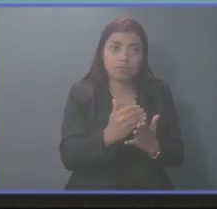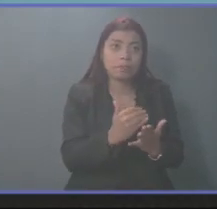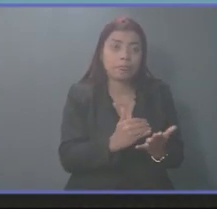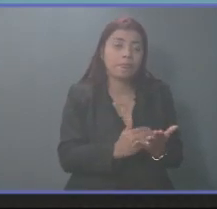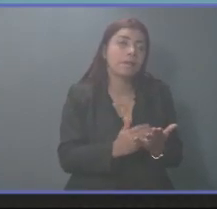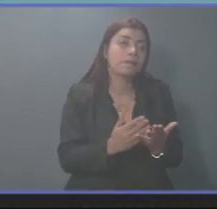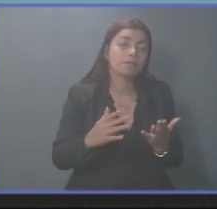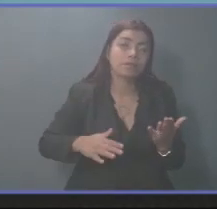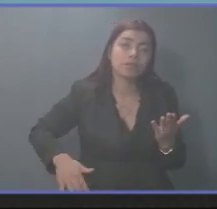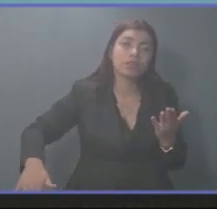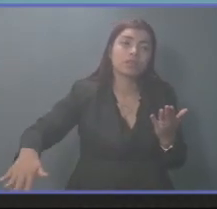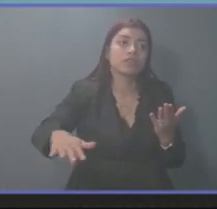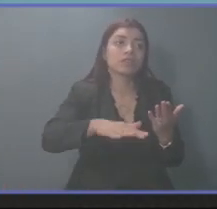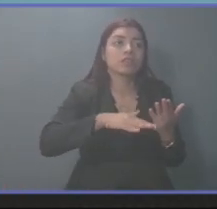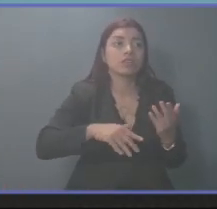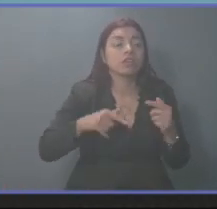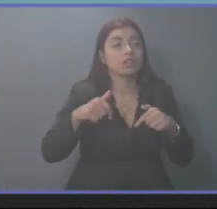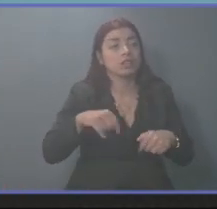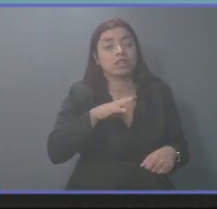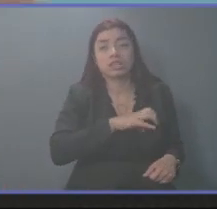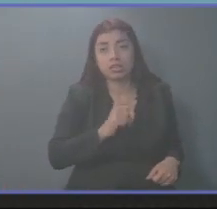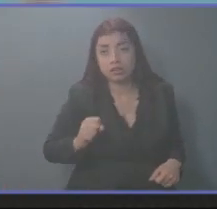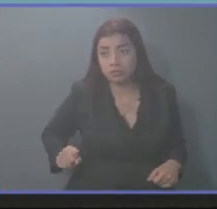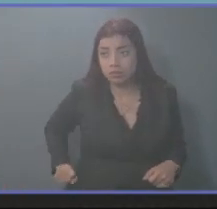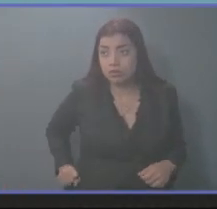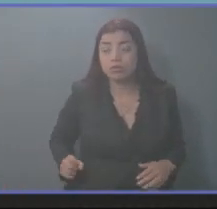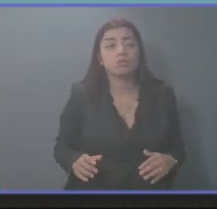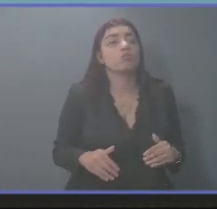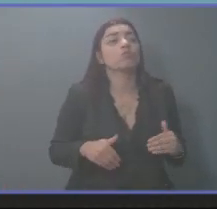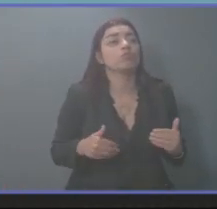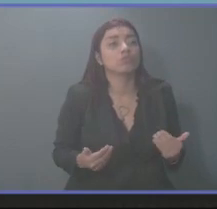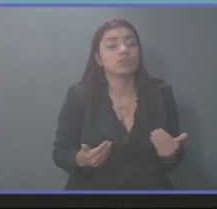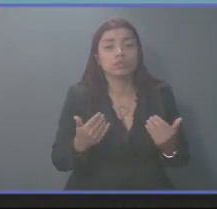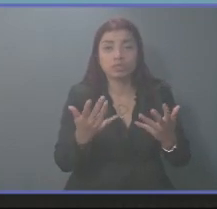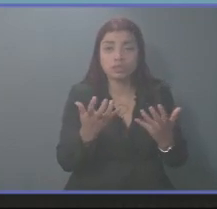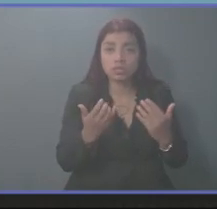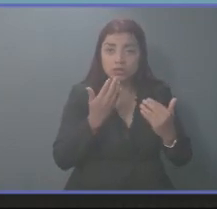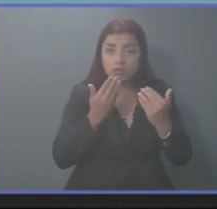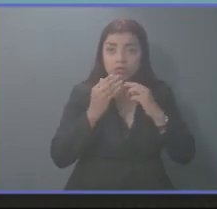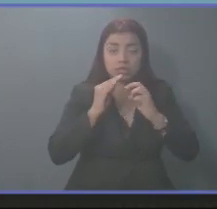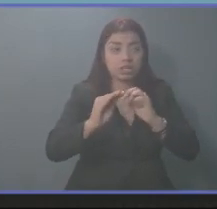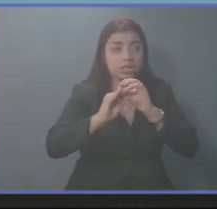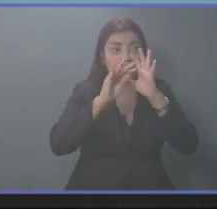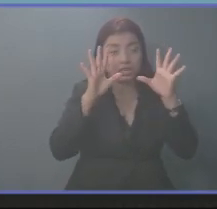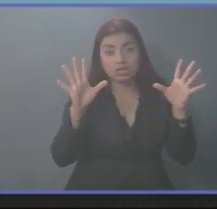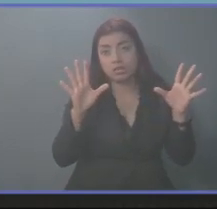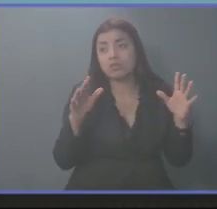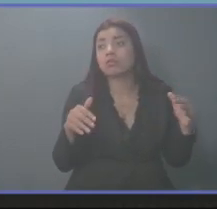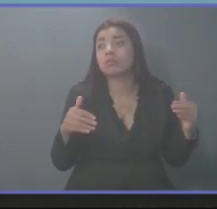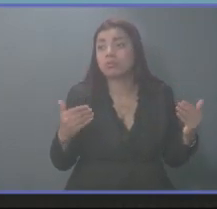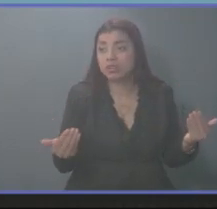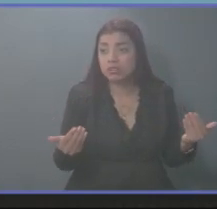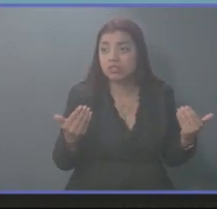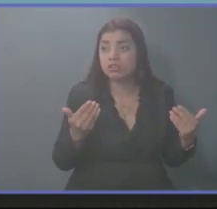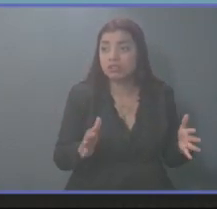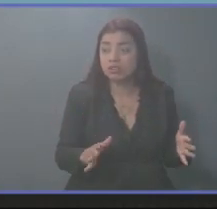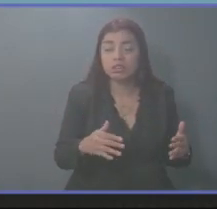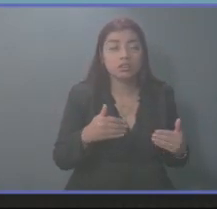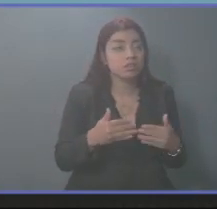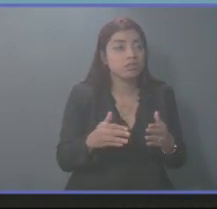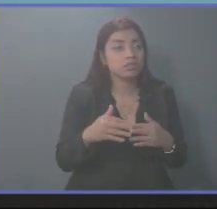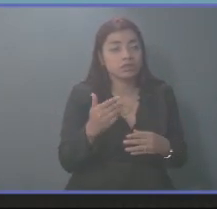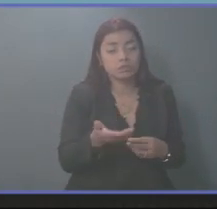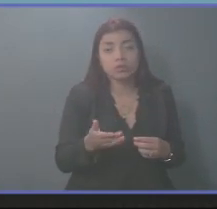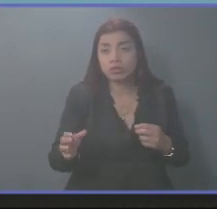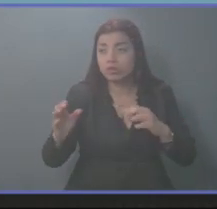un territorio acá en El Salvador. Y por ello quiero aclarar, porque ya están sonando en diferentes